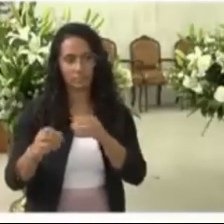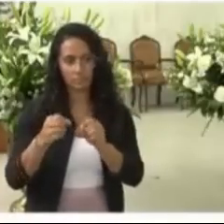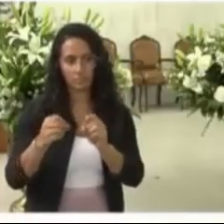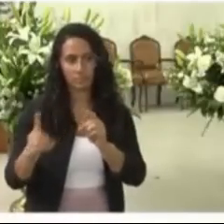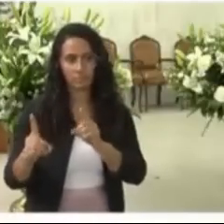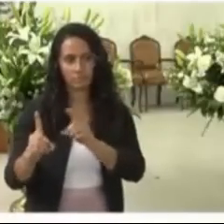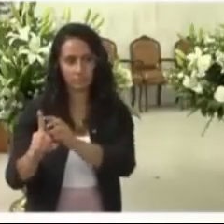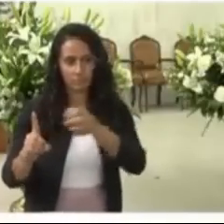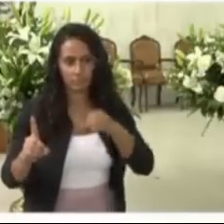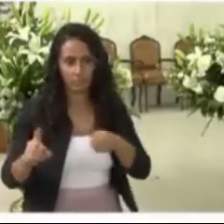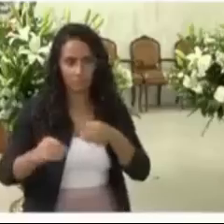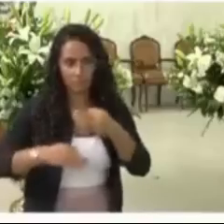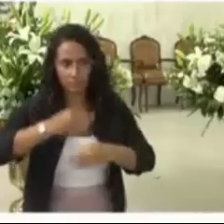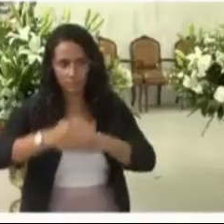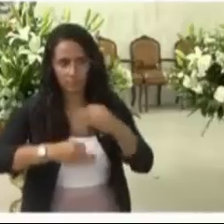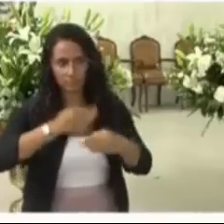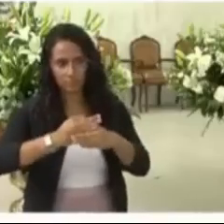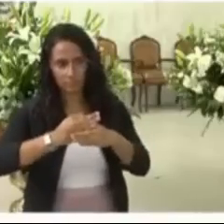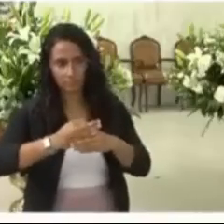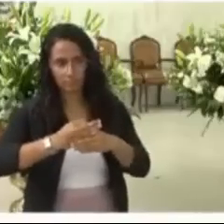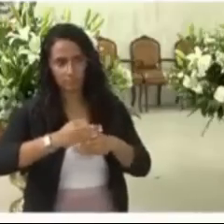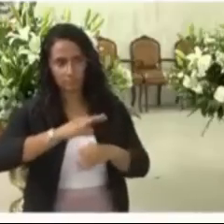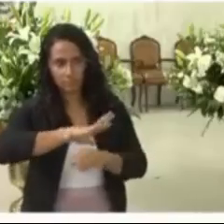oró, lamentó,